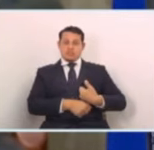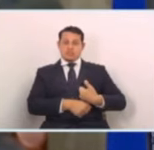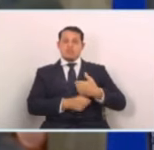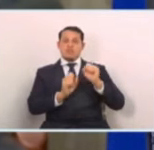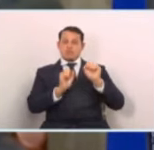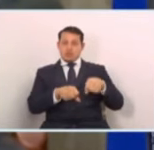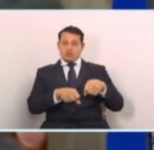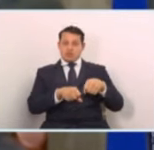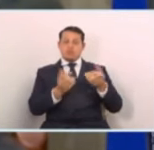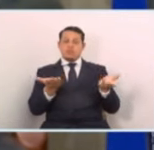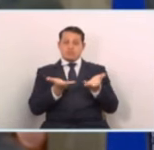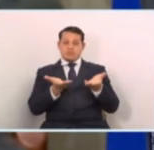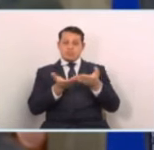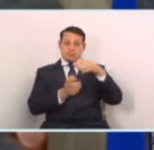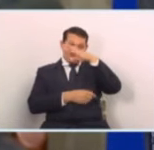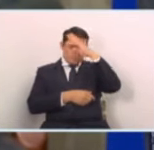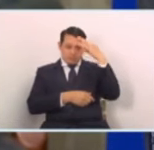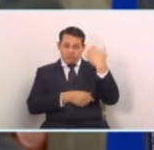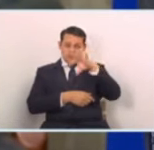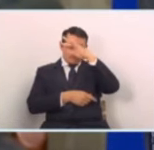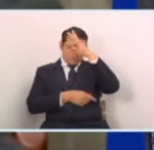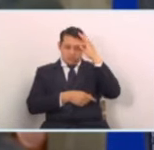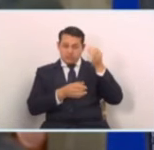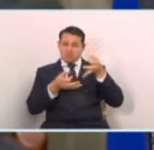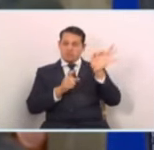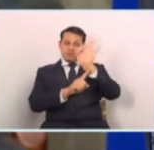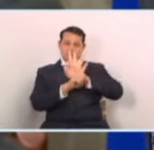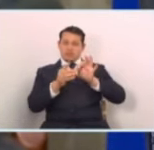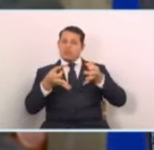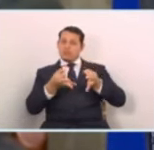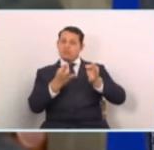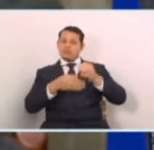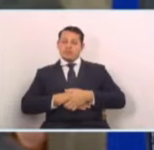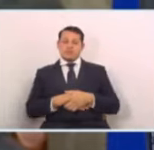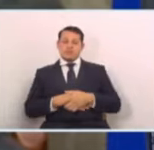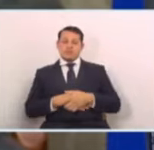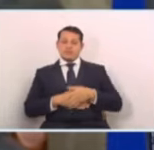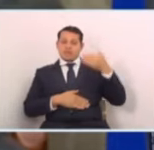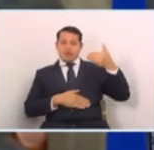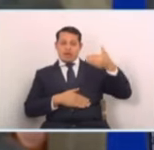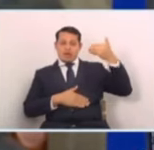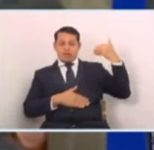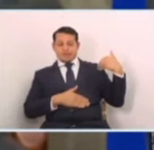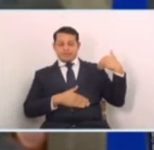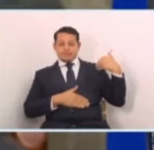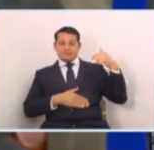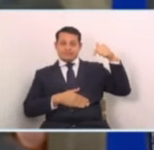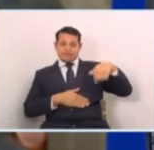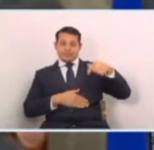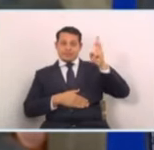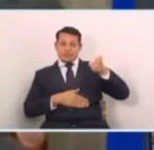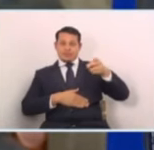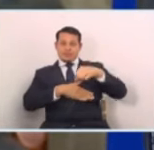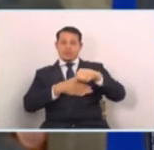ejecutiva pueda desarrollar su trabajo de una mejor manera. El año pasado, en